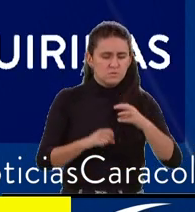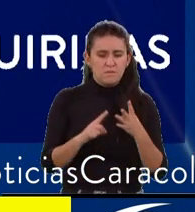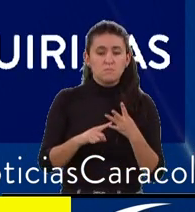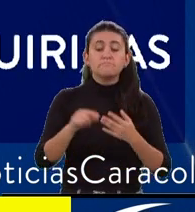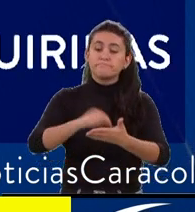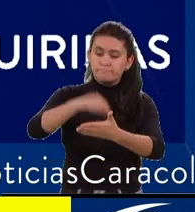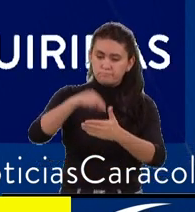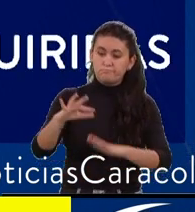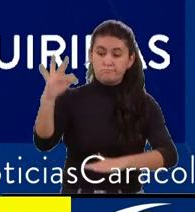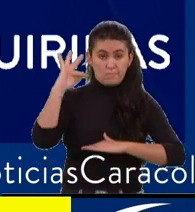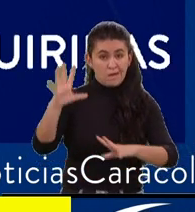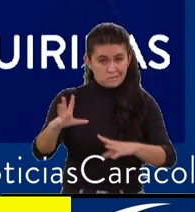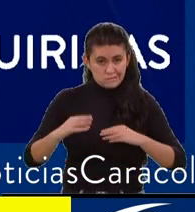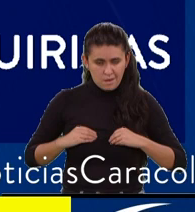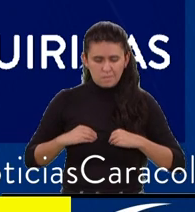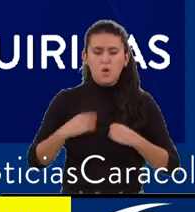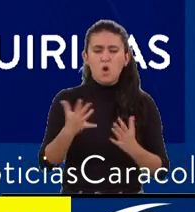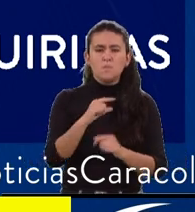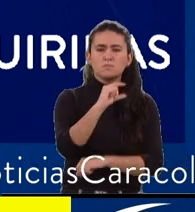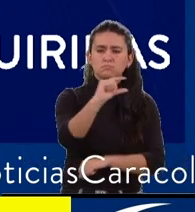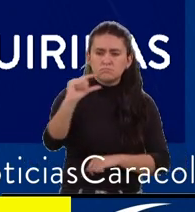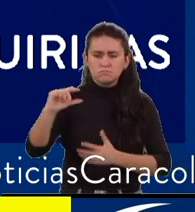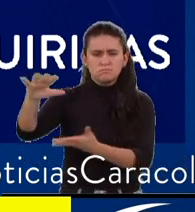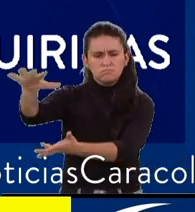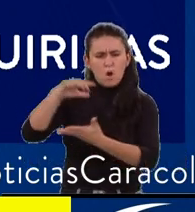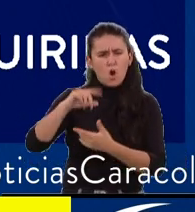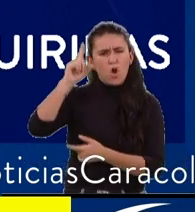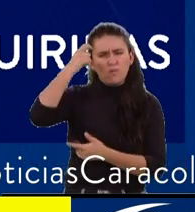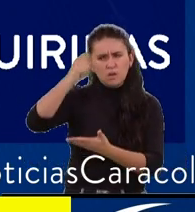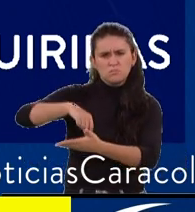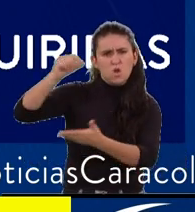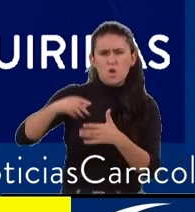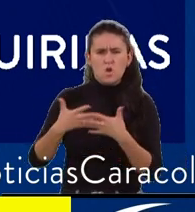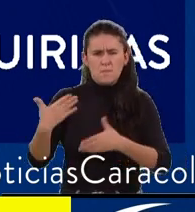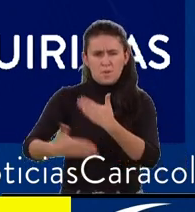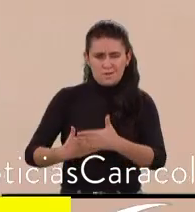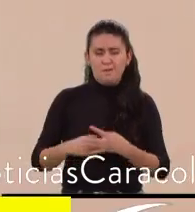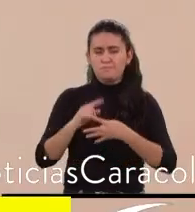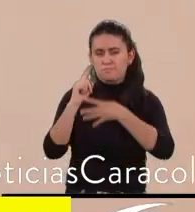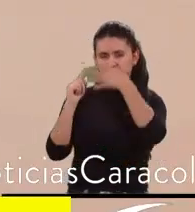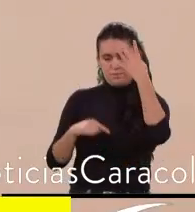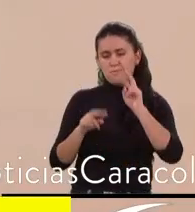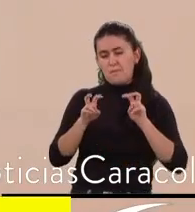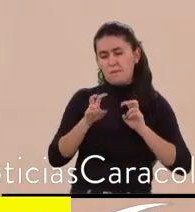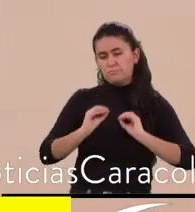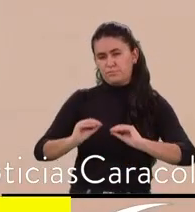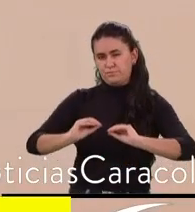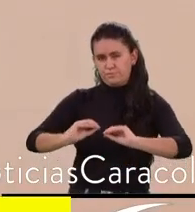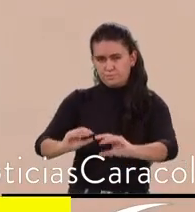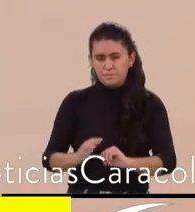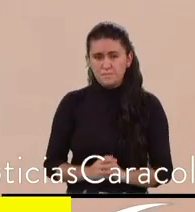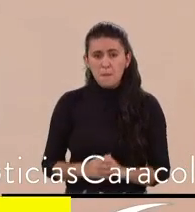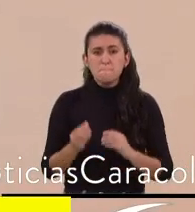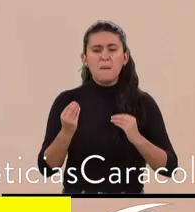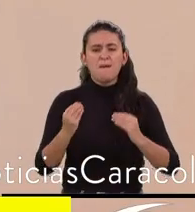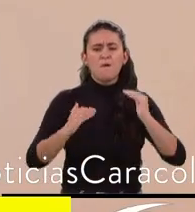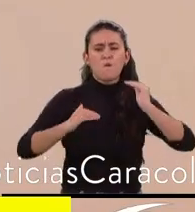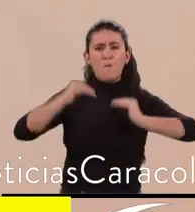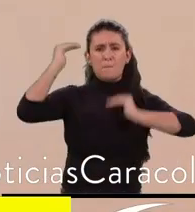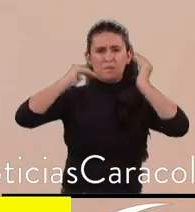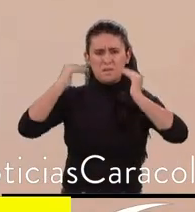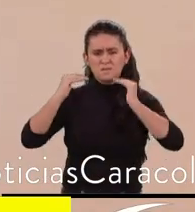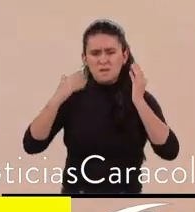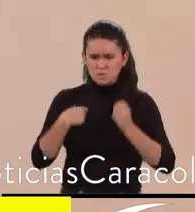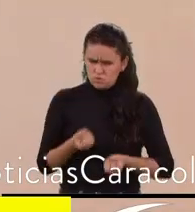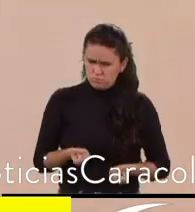informado información de las vacunas adquiridas por el gobierno nacional a fortalecer la competencia y la administración de inmuno